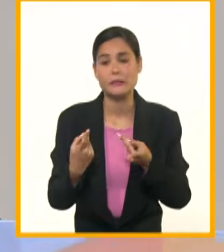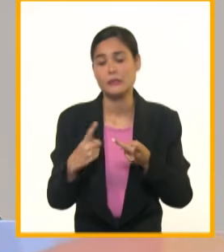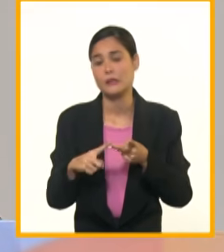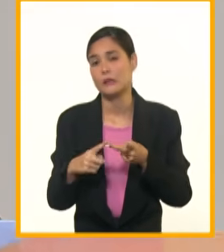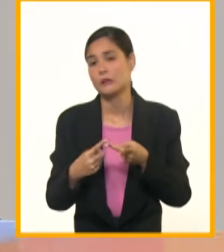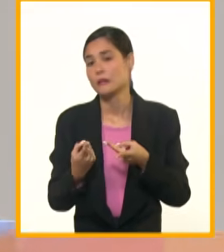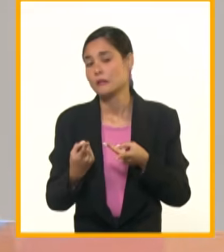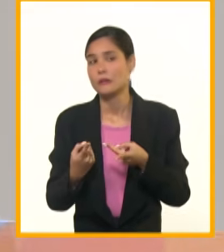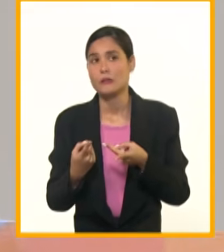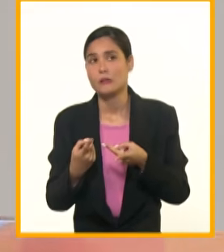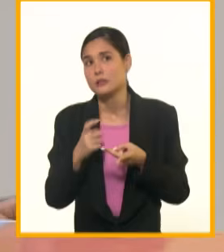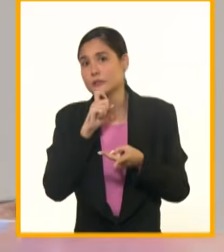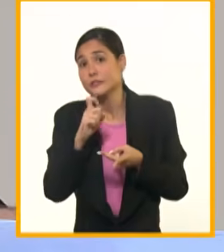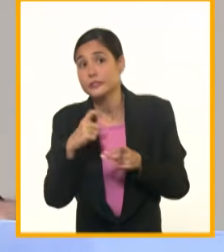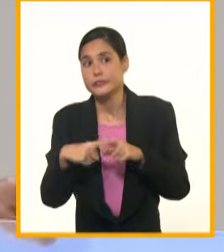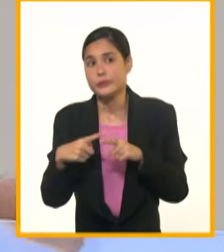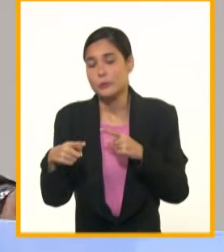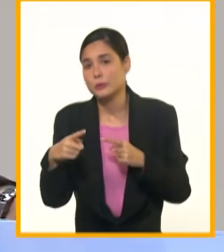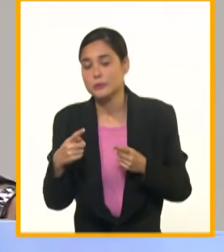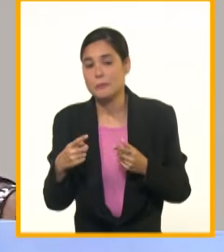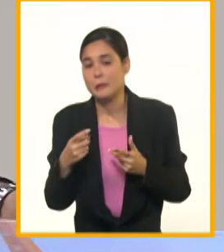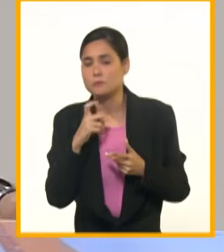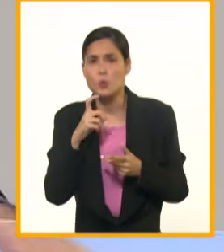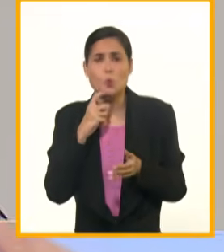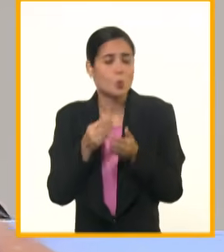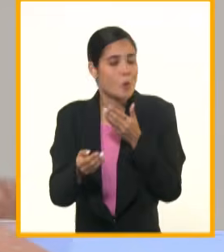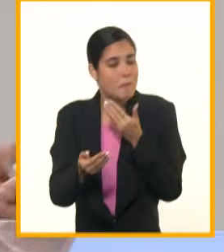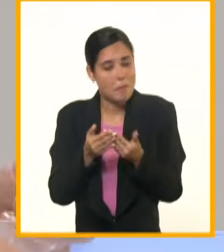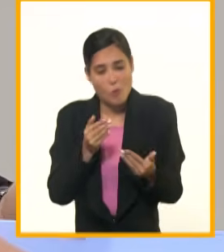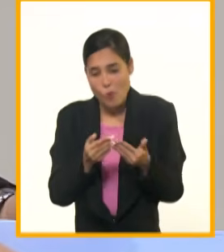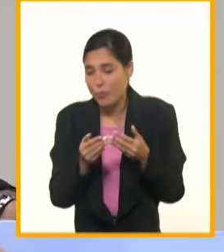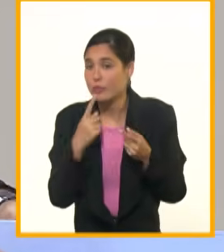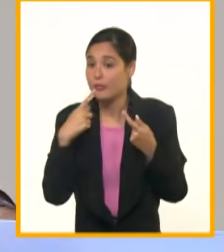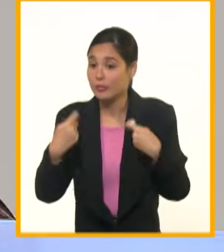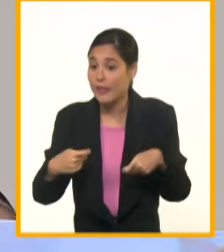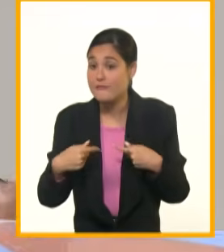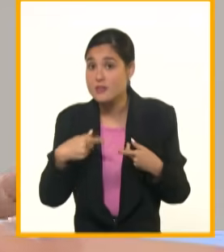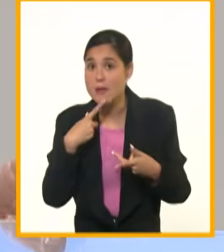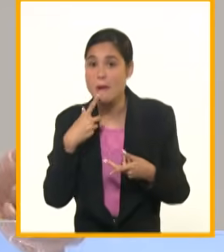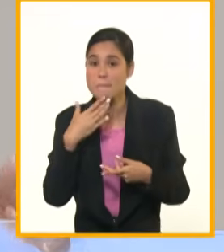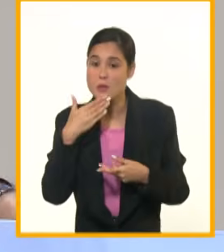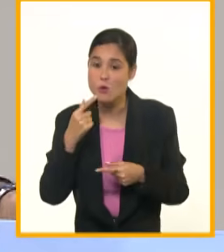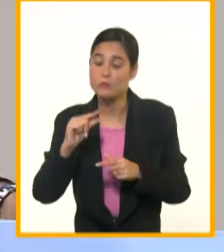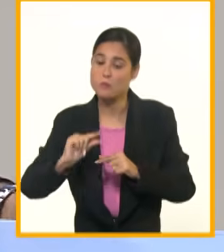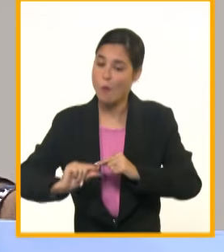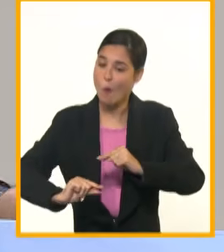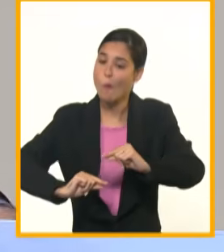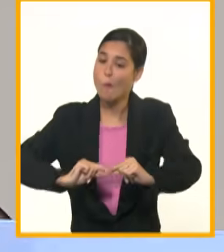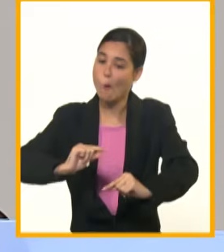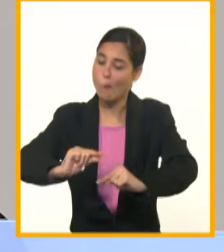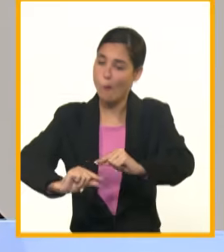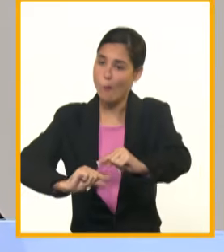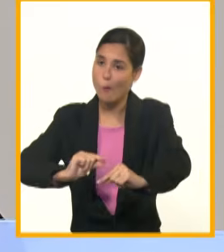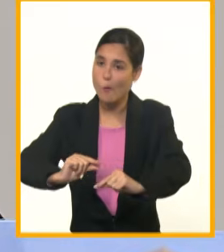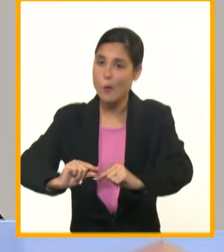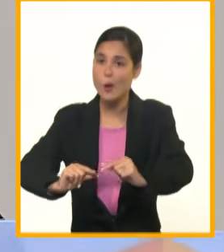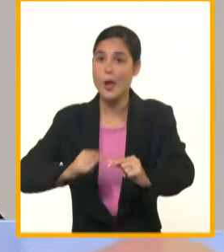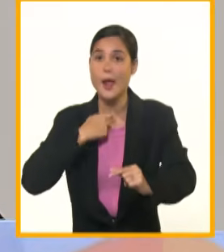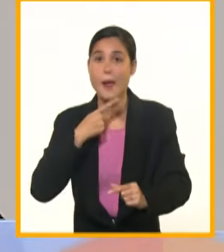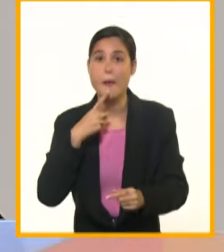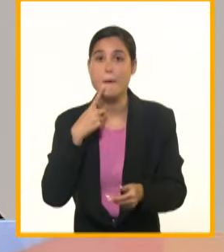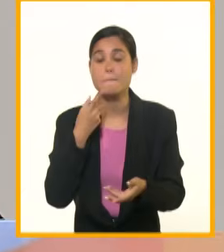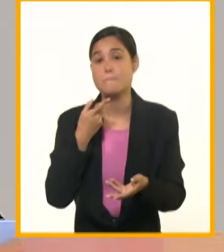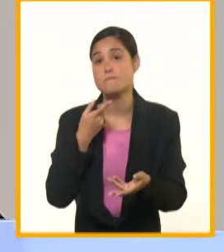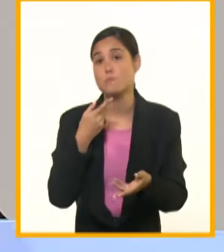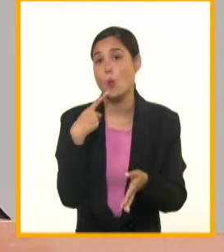mucho a mitigar esta cuestión, para lograr el cumplimiento del programa de la vivienda, para la asistencia social, para los diferentes subsidios a